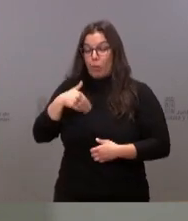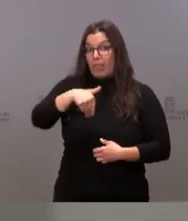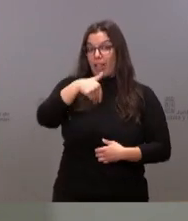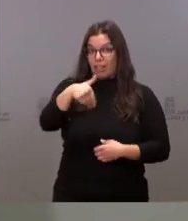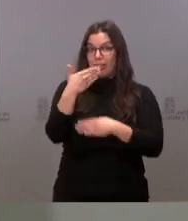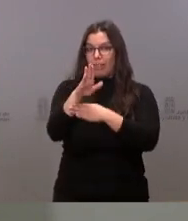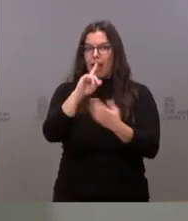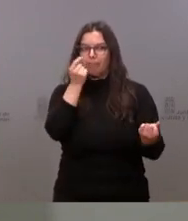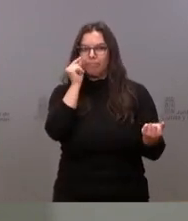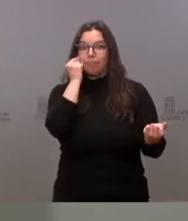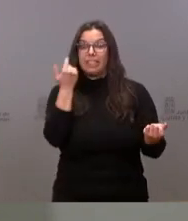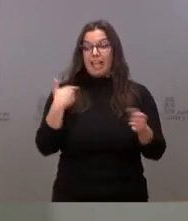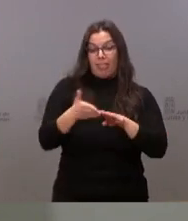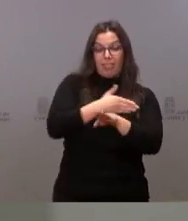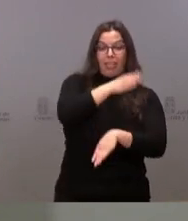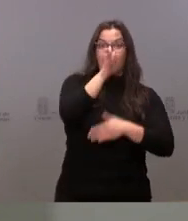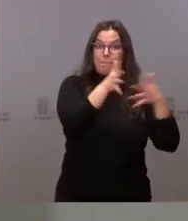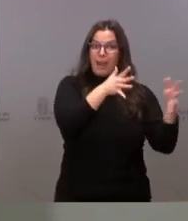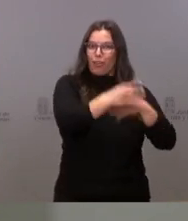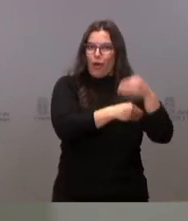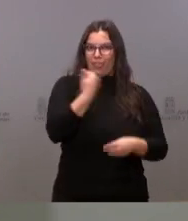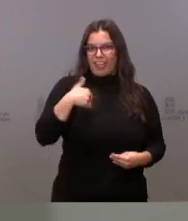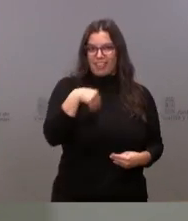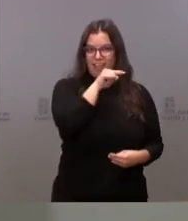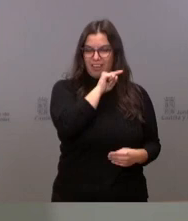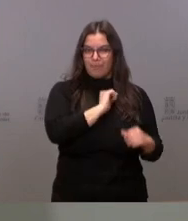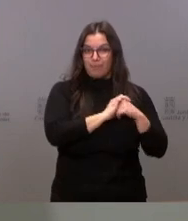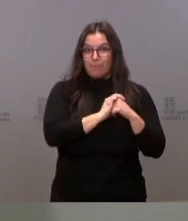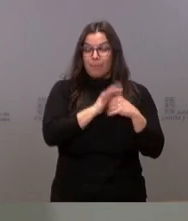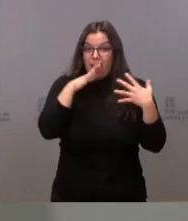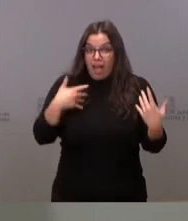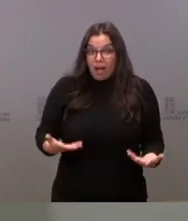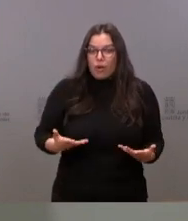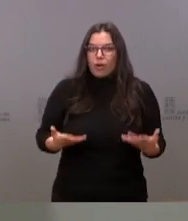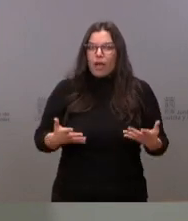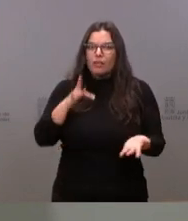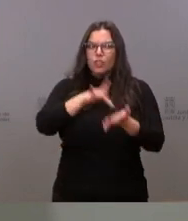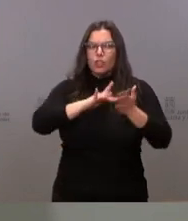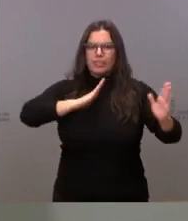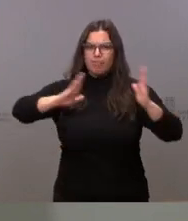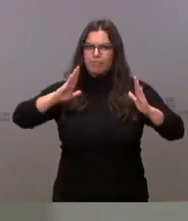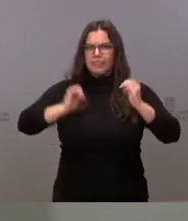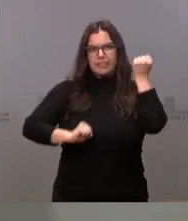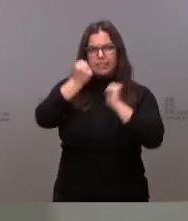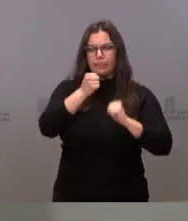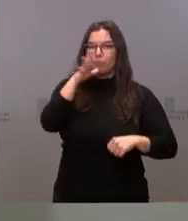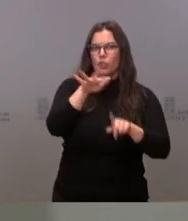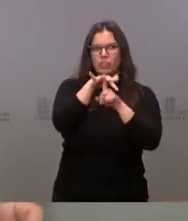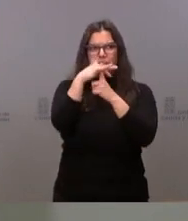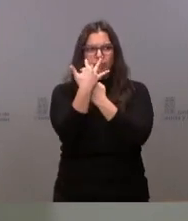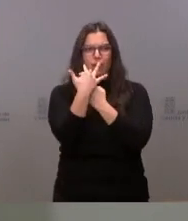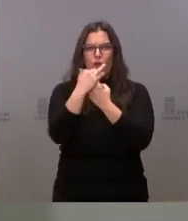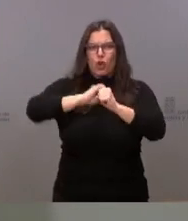Ya ocurrió en marzo de este mismo año. Vivimos ahora un momento tenso por la pandemia, con